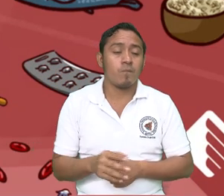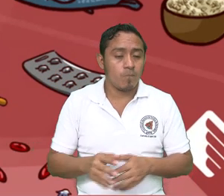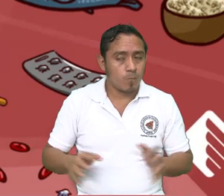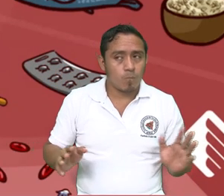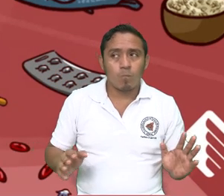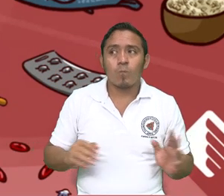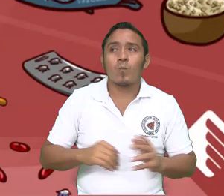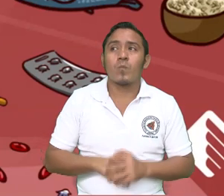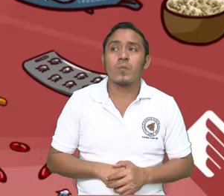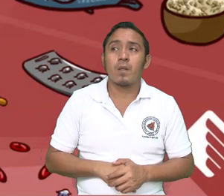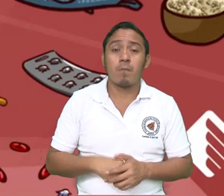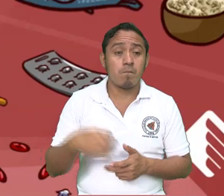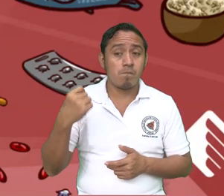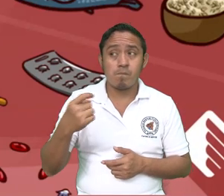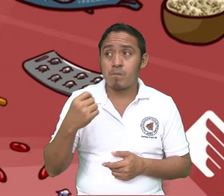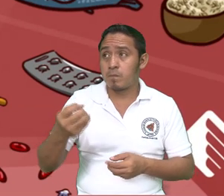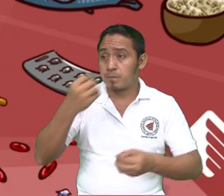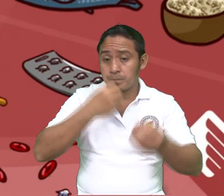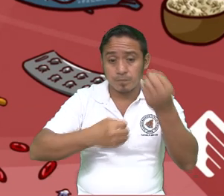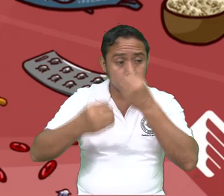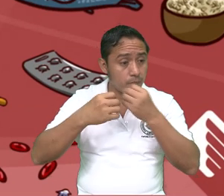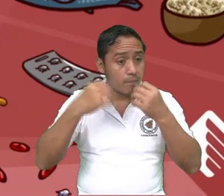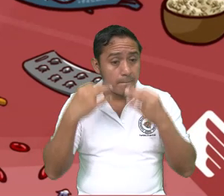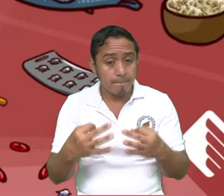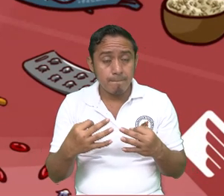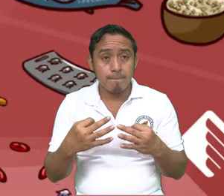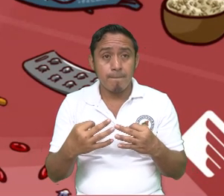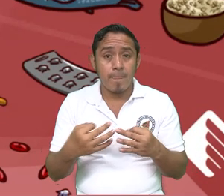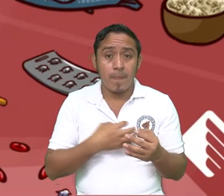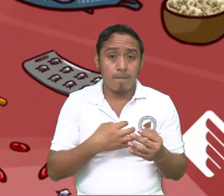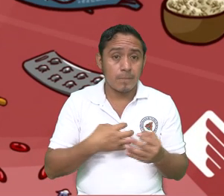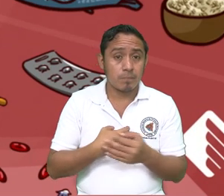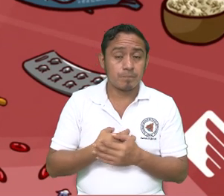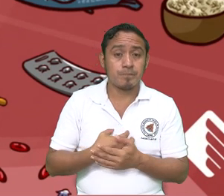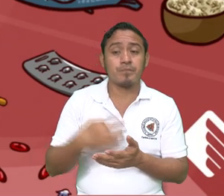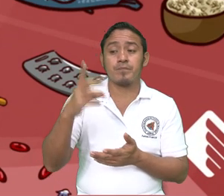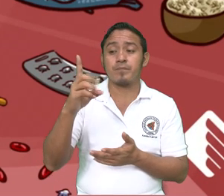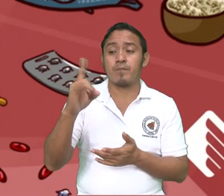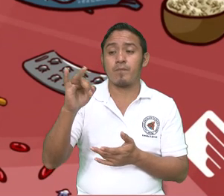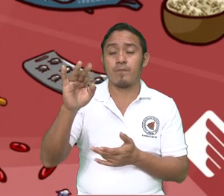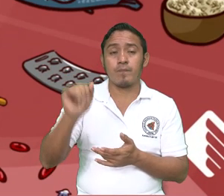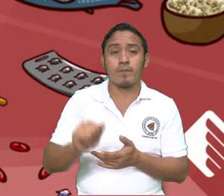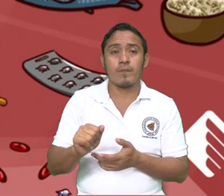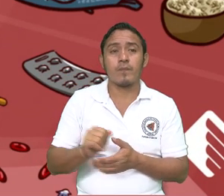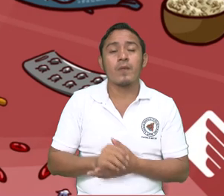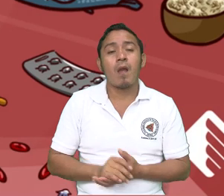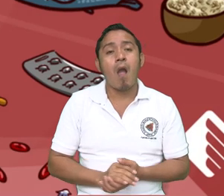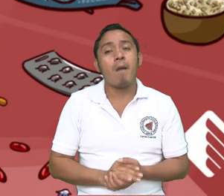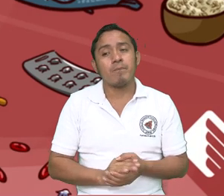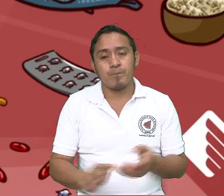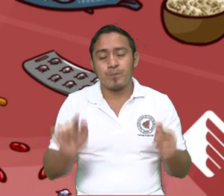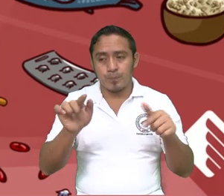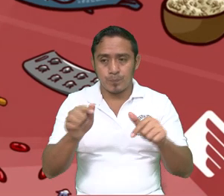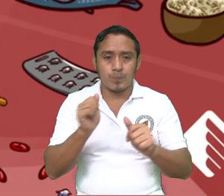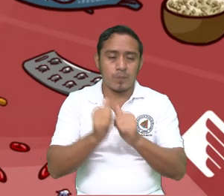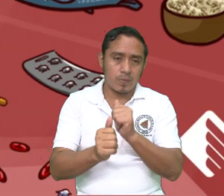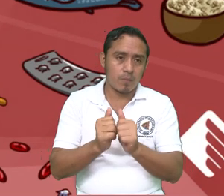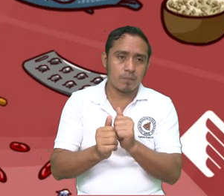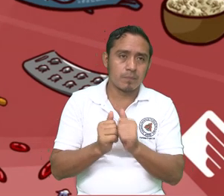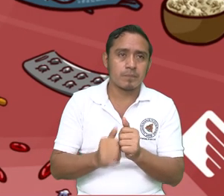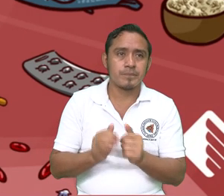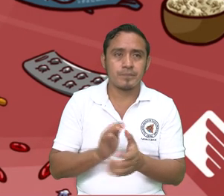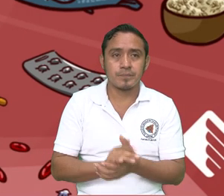no adquirimos el suficiente hierro en la dieta normal y entonces es ahí donde nosotros nos quedamos